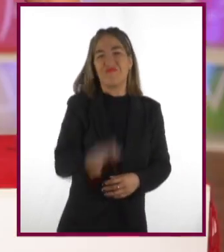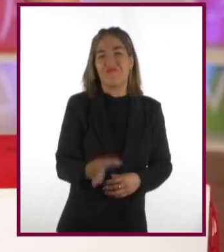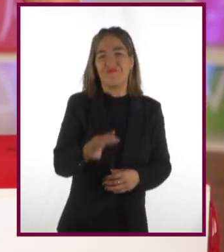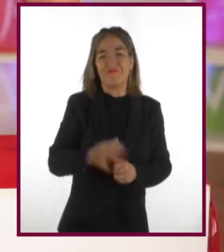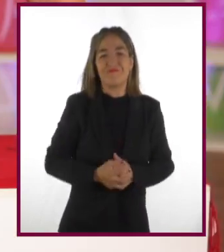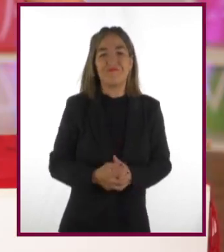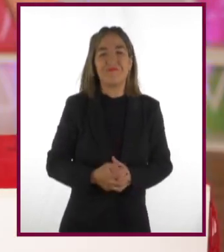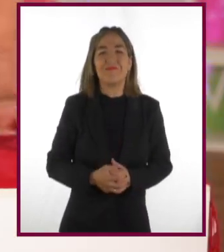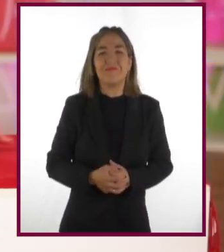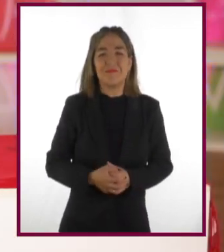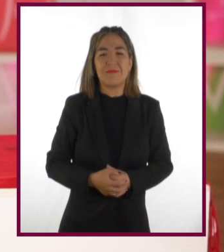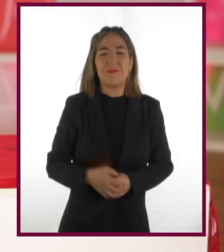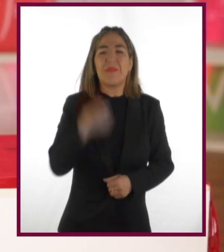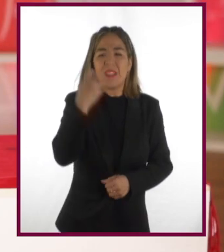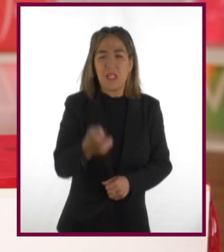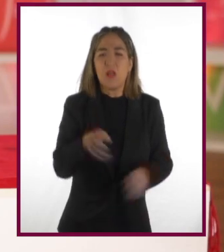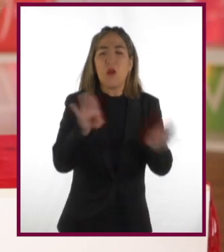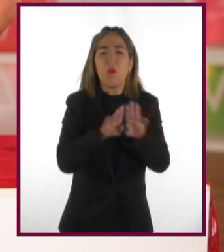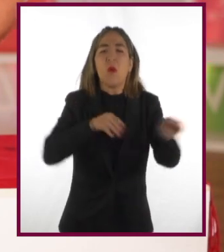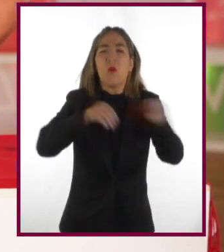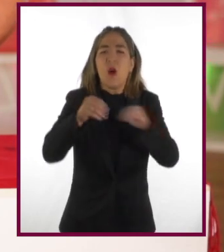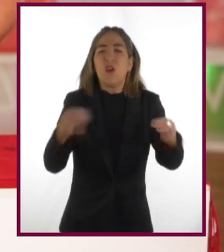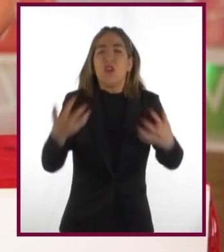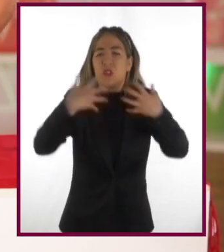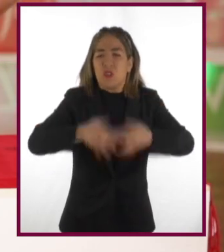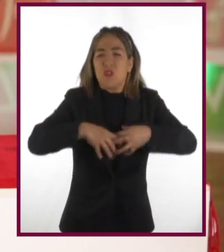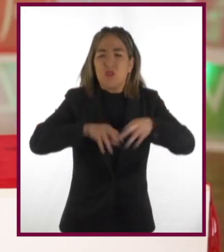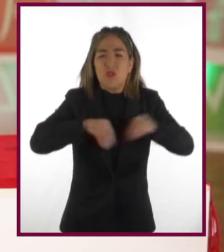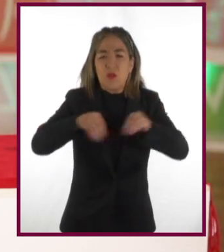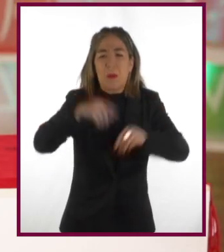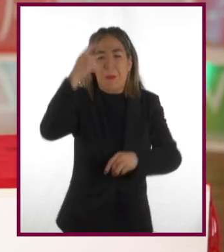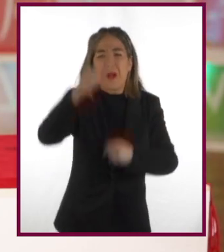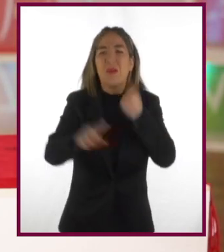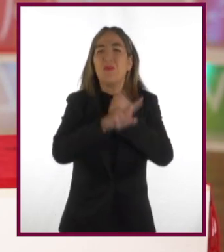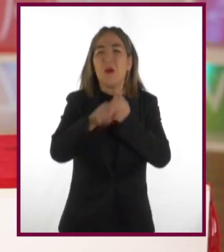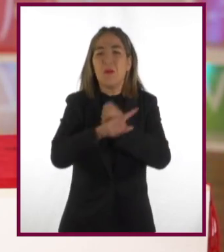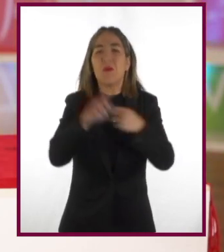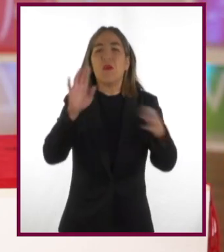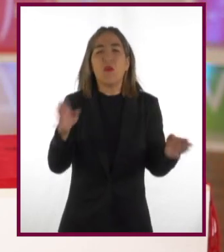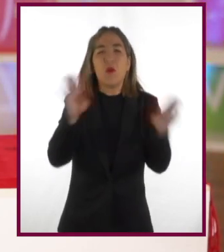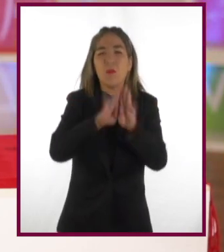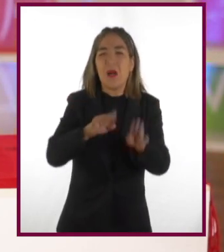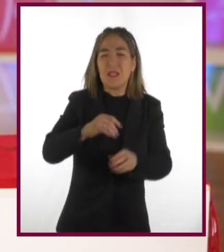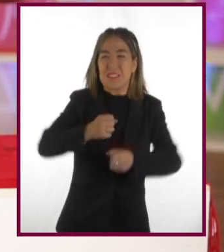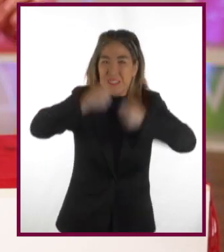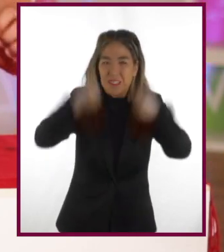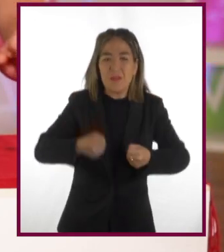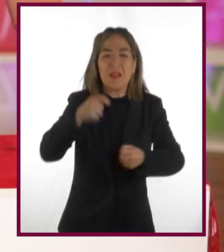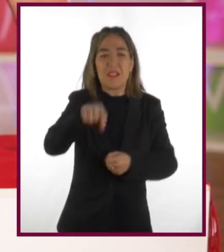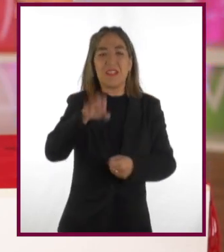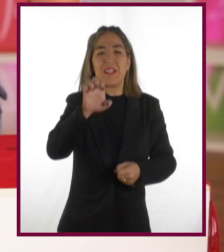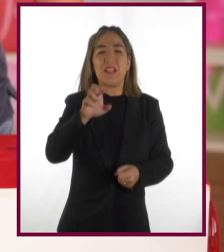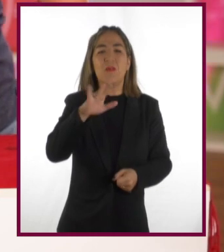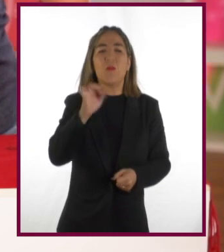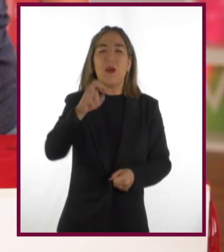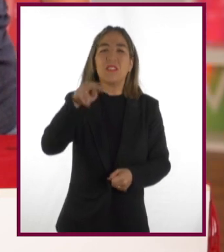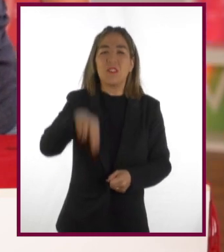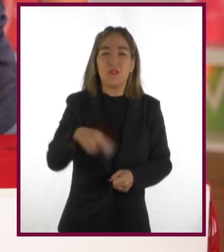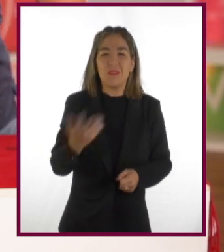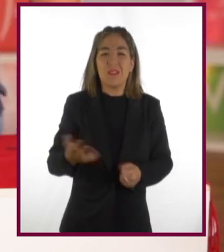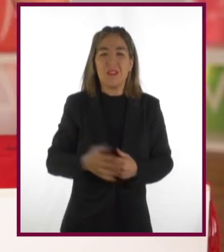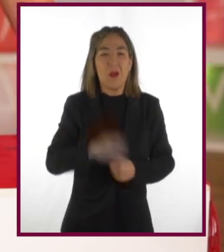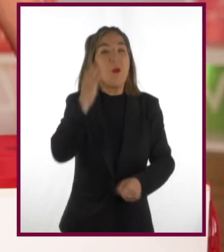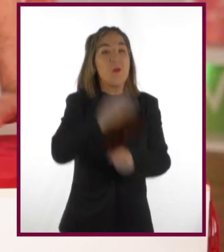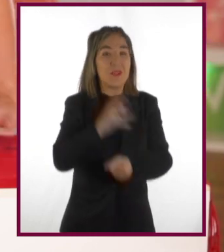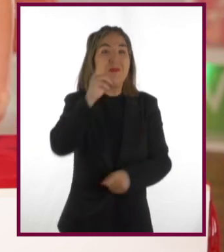sentido. ¿Será la turbulencia entonces el problema que nos permita crear un modelo más preciso de las ecuaciones de